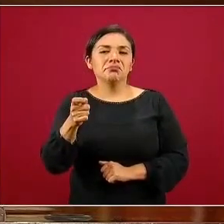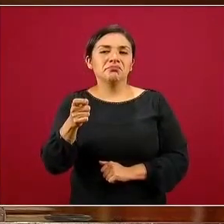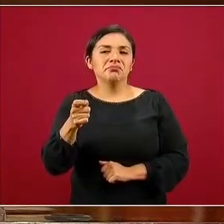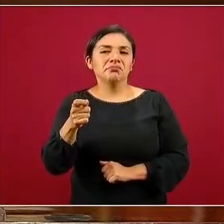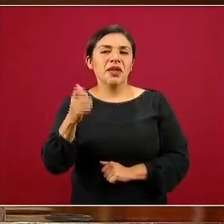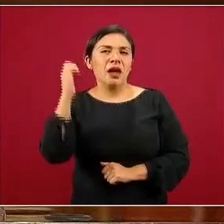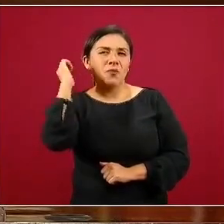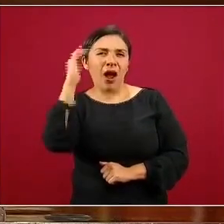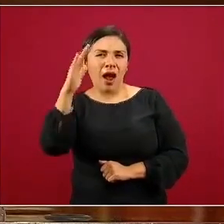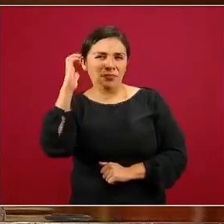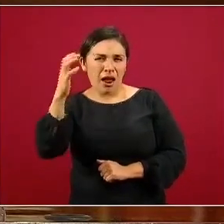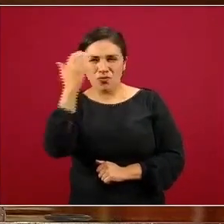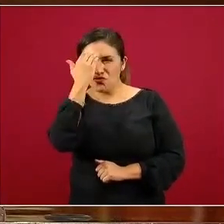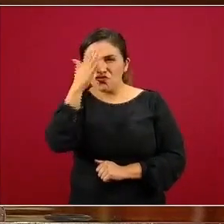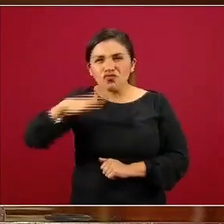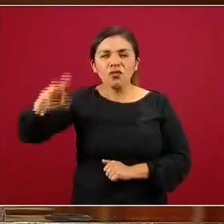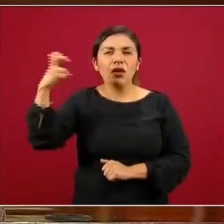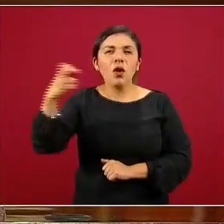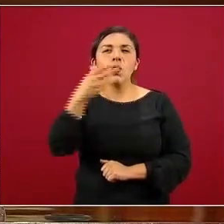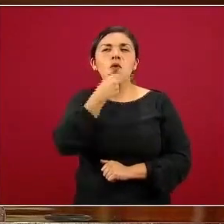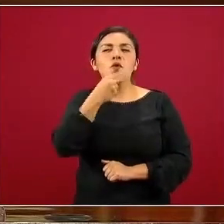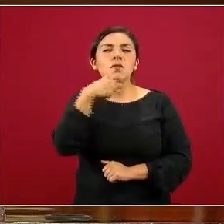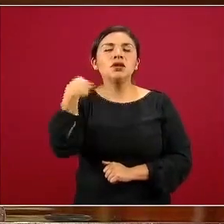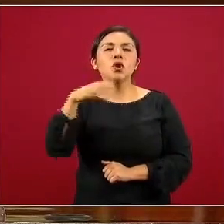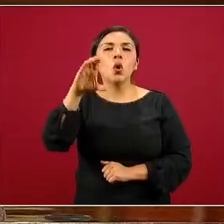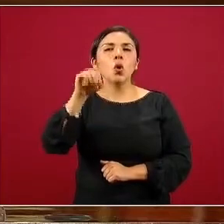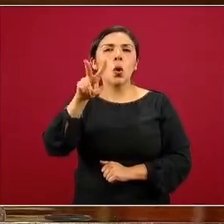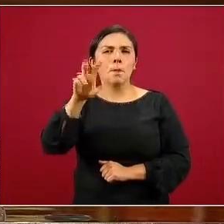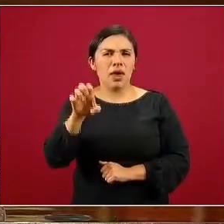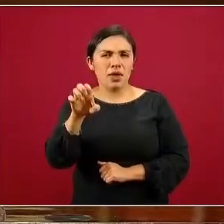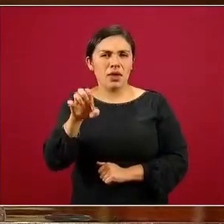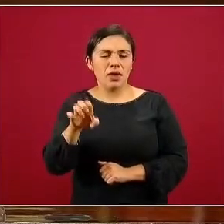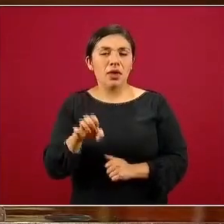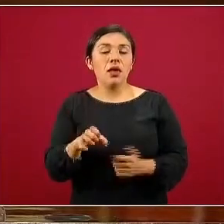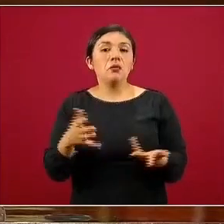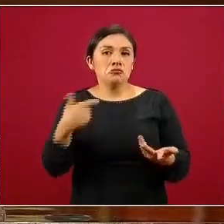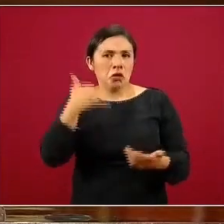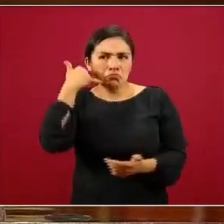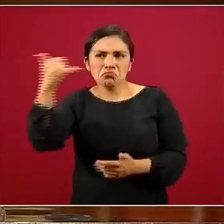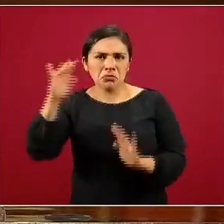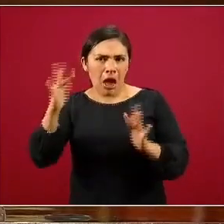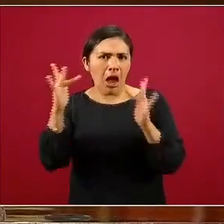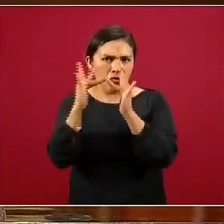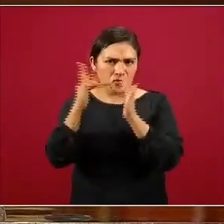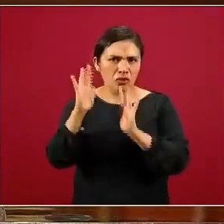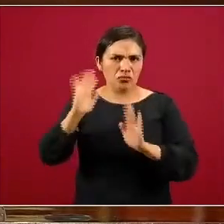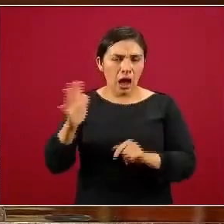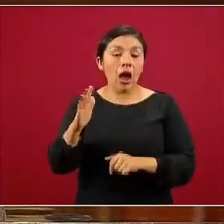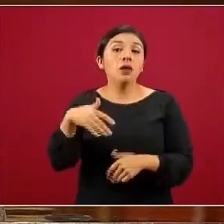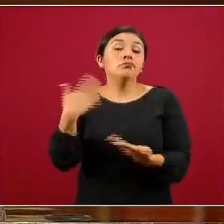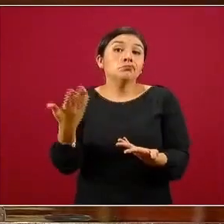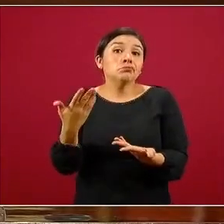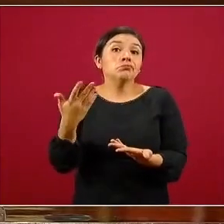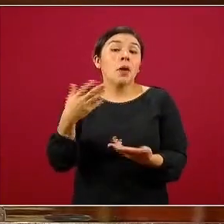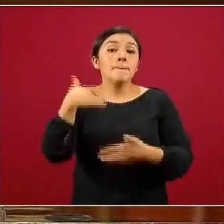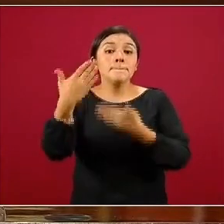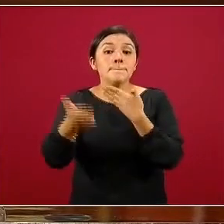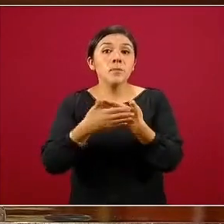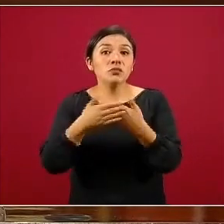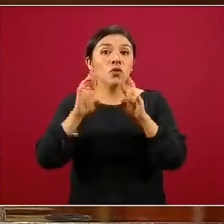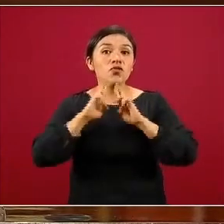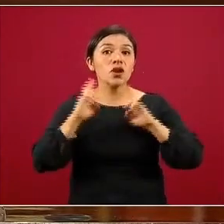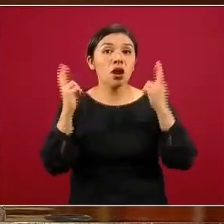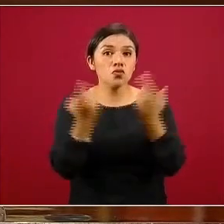el ambiente del fútbol americano estudiantil como Kobe. Tenemos contacto con él. Vamos a tener